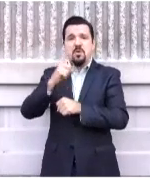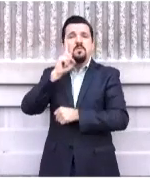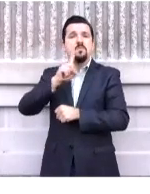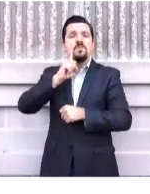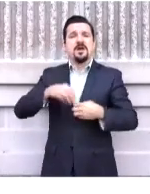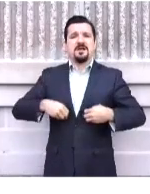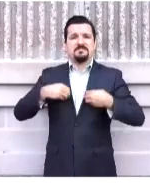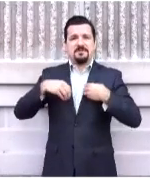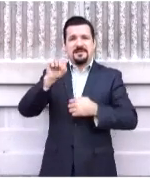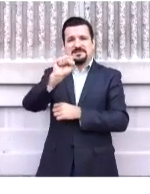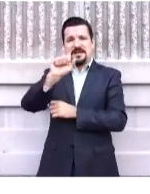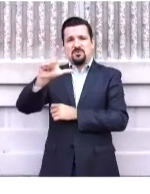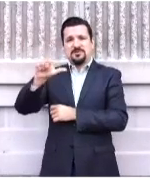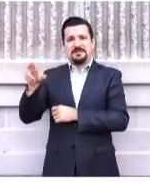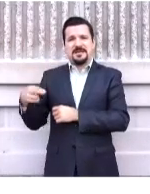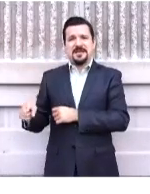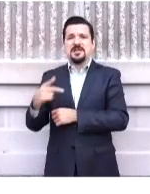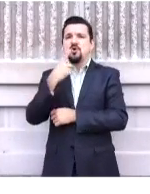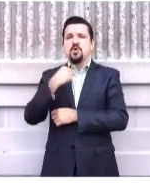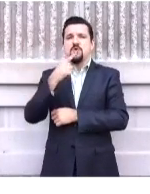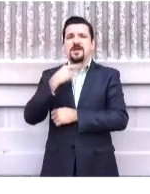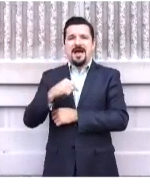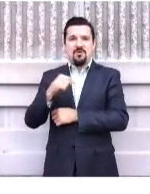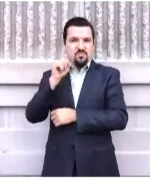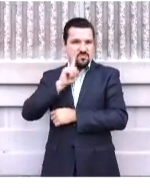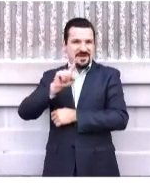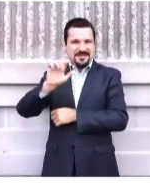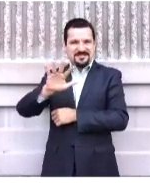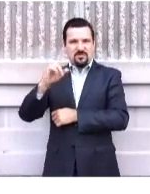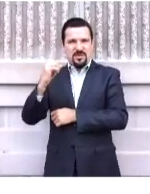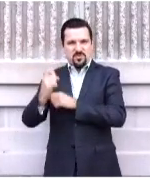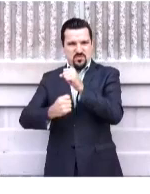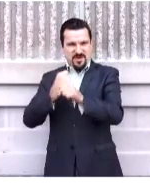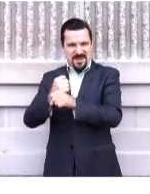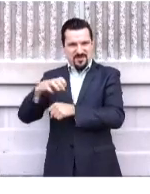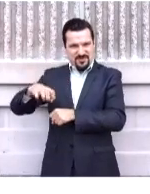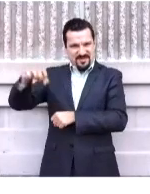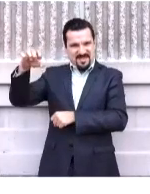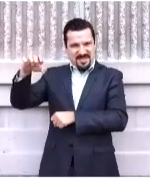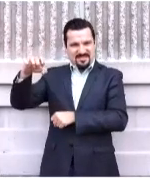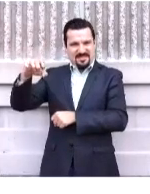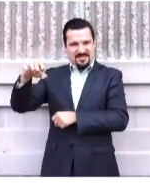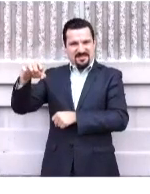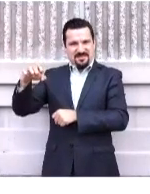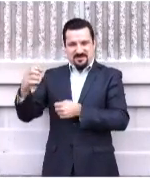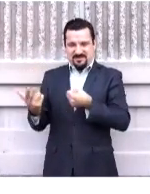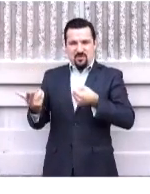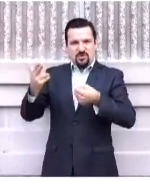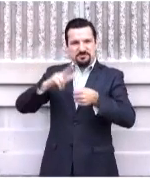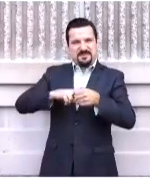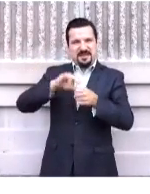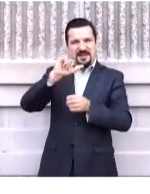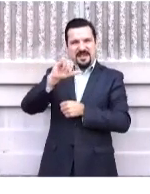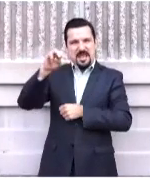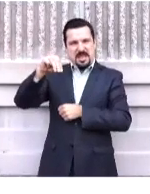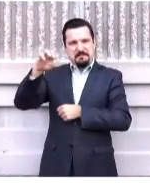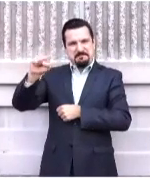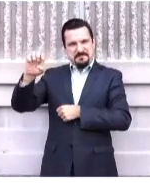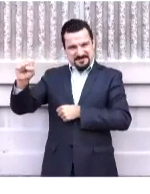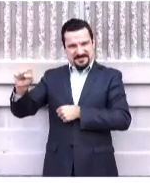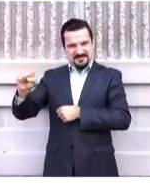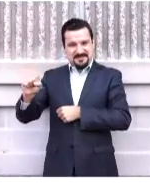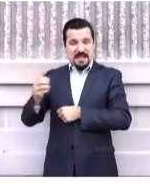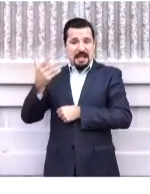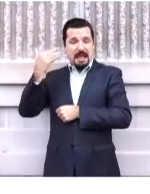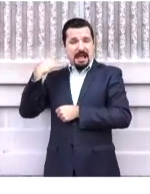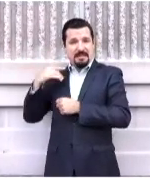San Luis Río Colorado, de 51 años de edad, derechohabiente del Instituto Mexicano del Seguro Social y con